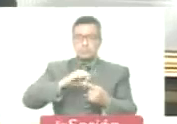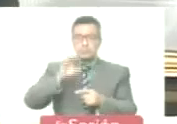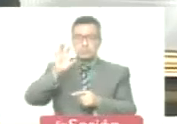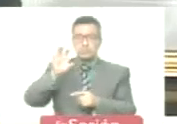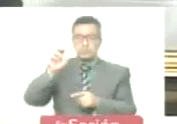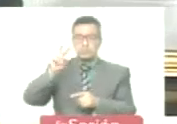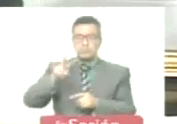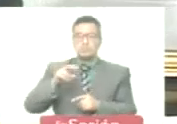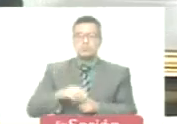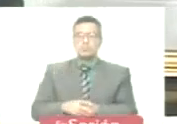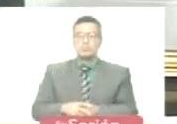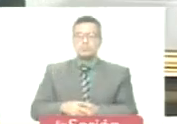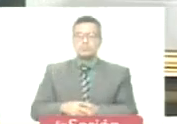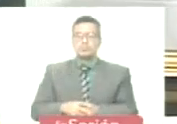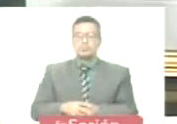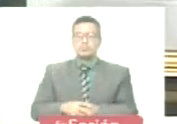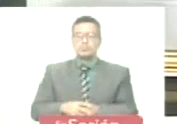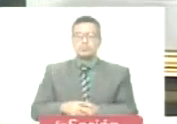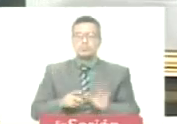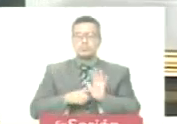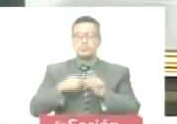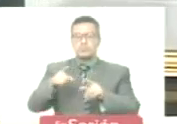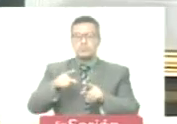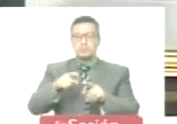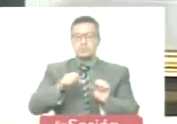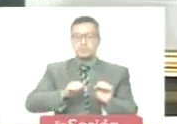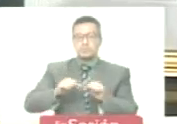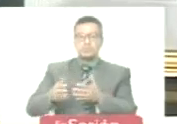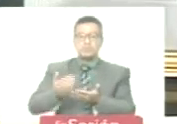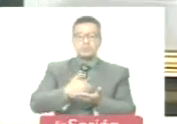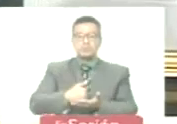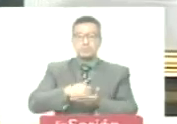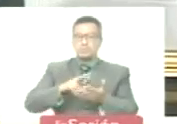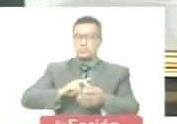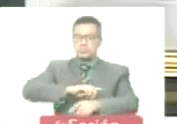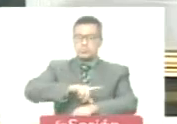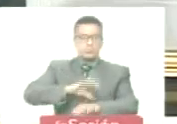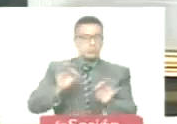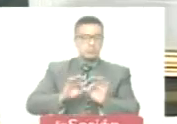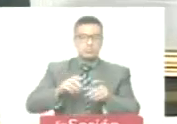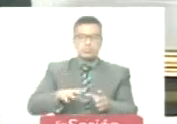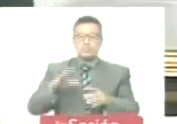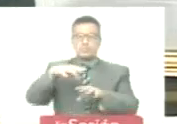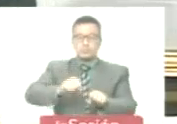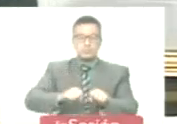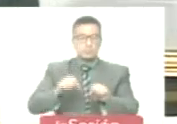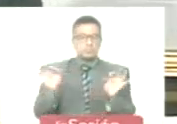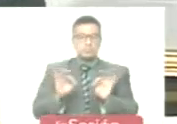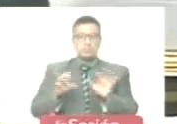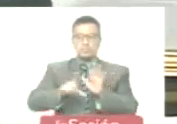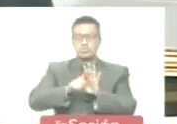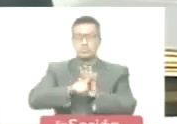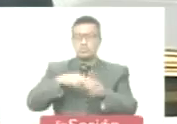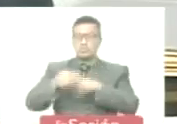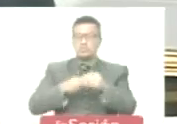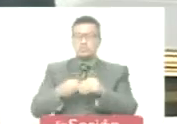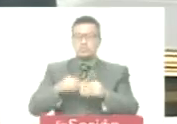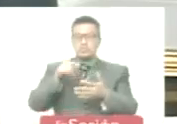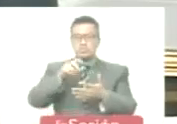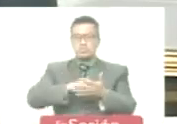nación son inalienables, imprescriptibles e inembargables. La ley establecerá las penas,